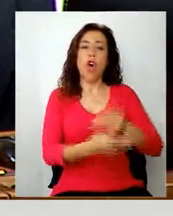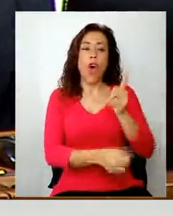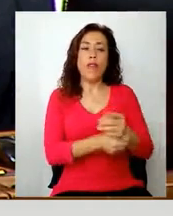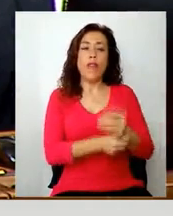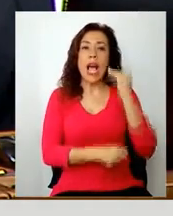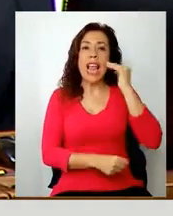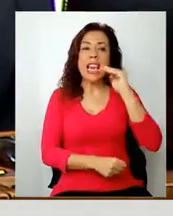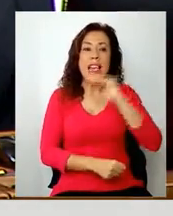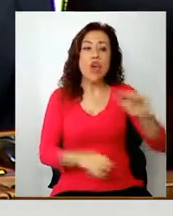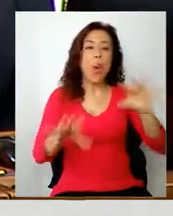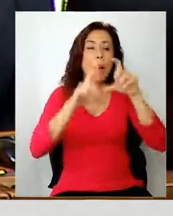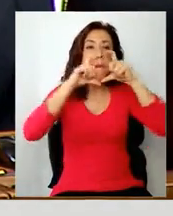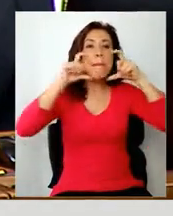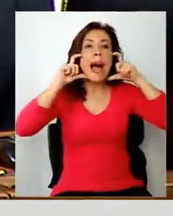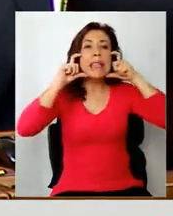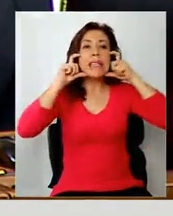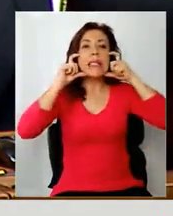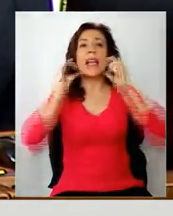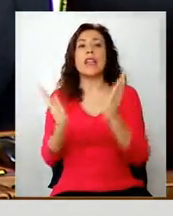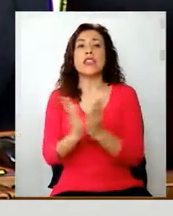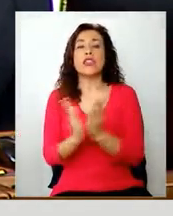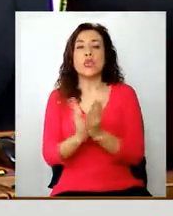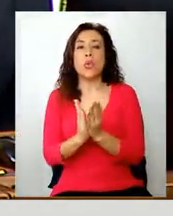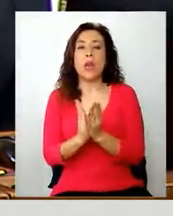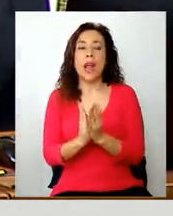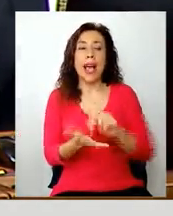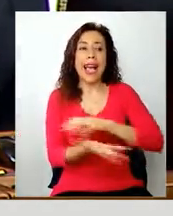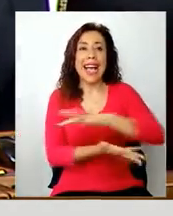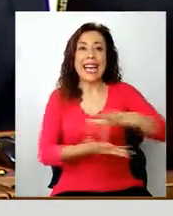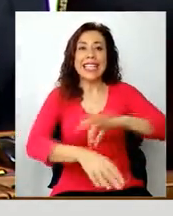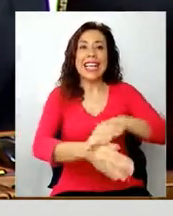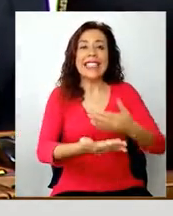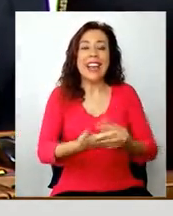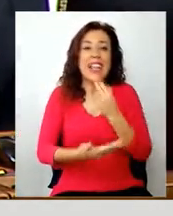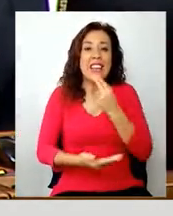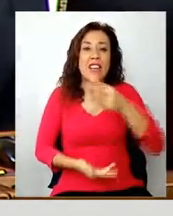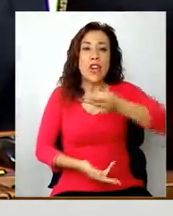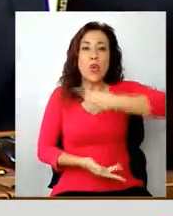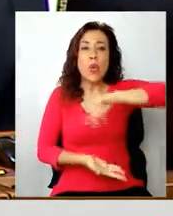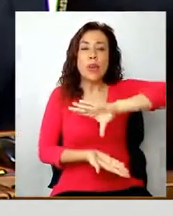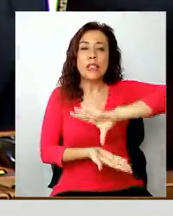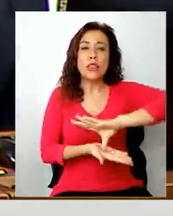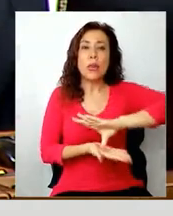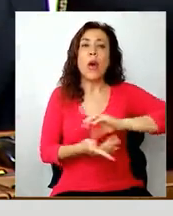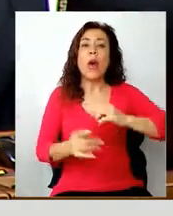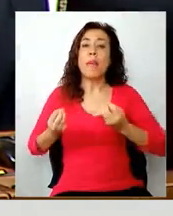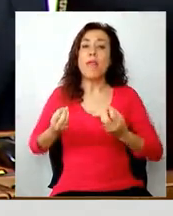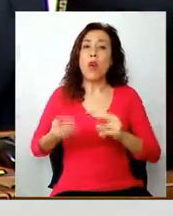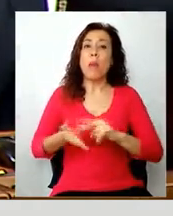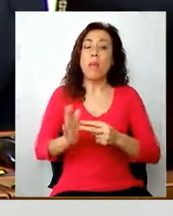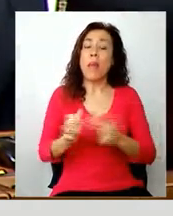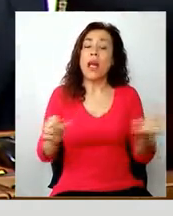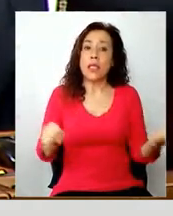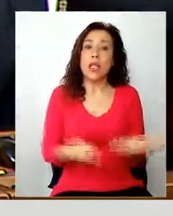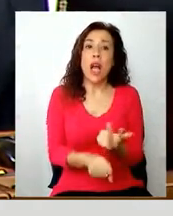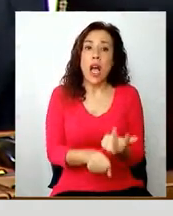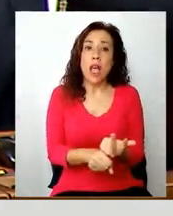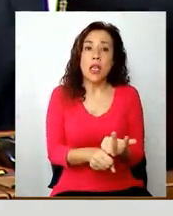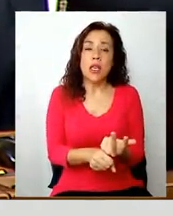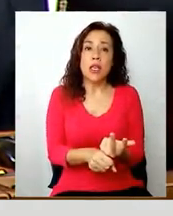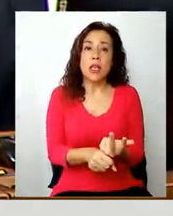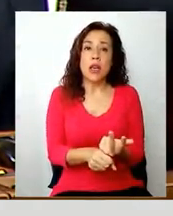en los Colegios en medio de la crisis sanitaria que atraviesa nuestro país que ha tenido consecuencias trágicas y ha sido una muestra